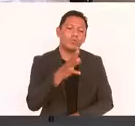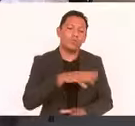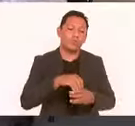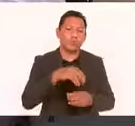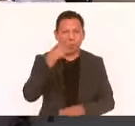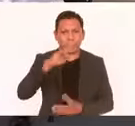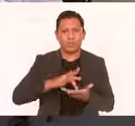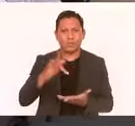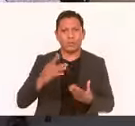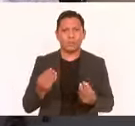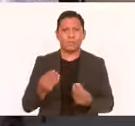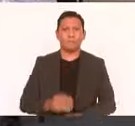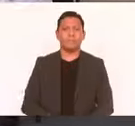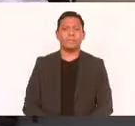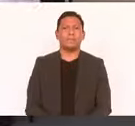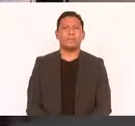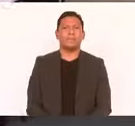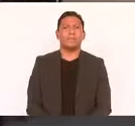gracias.